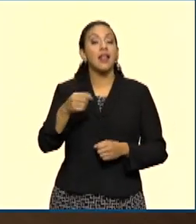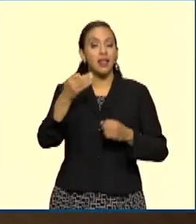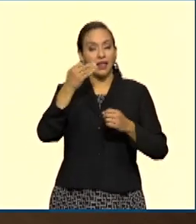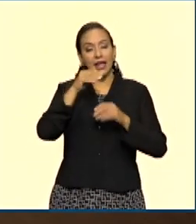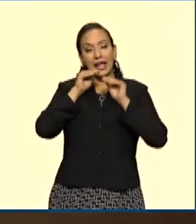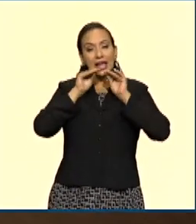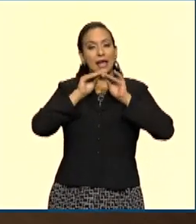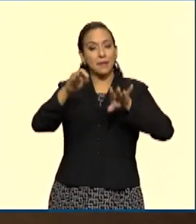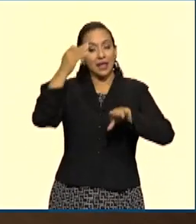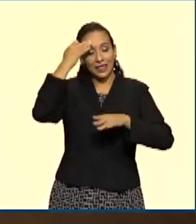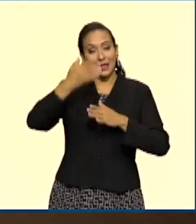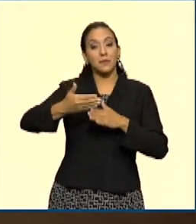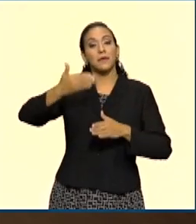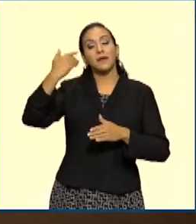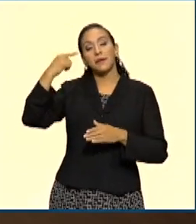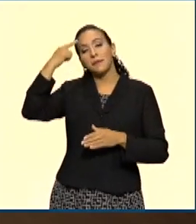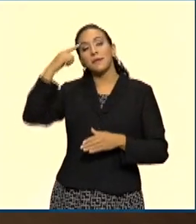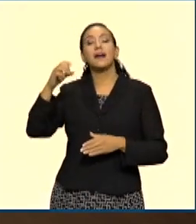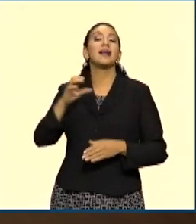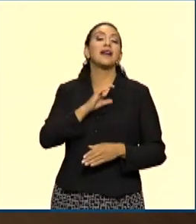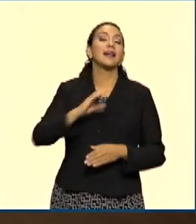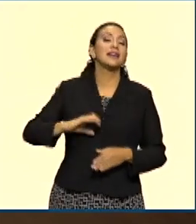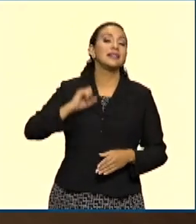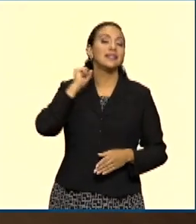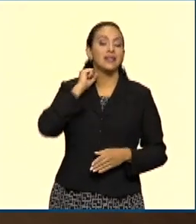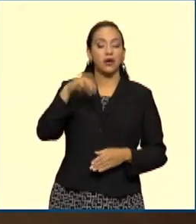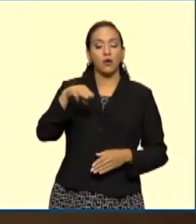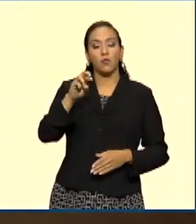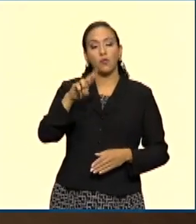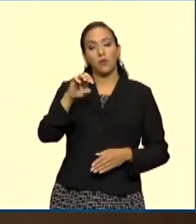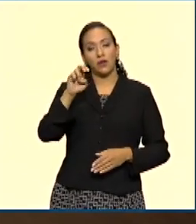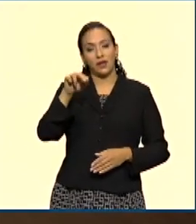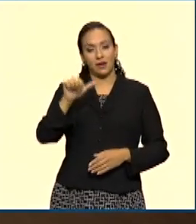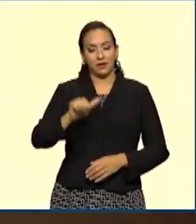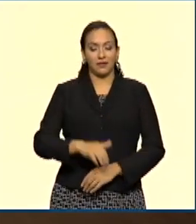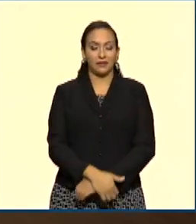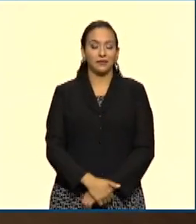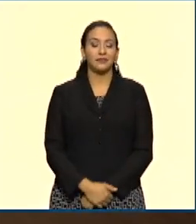de candidato al Senado por Morena.